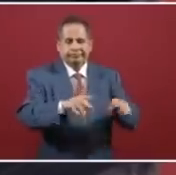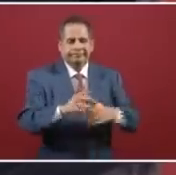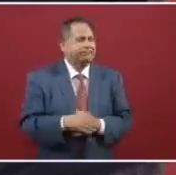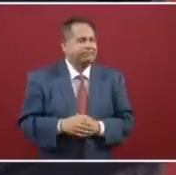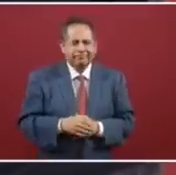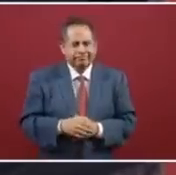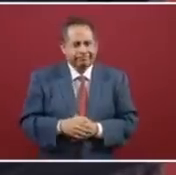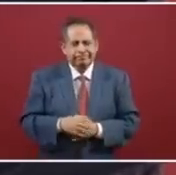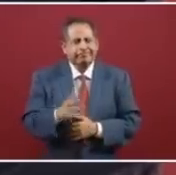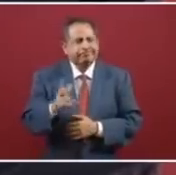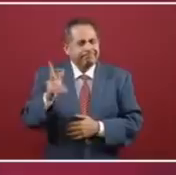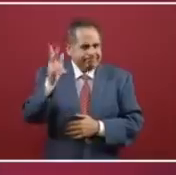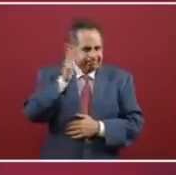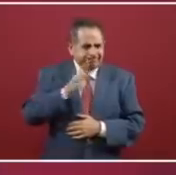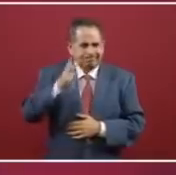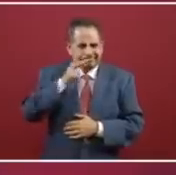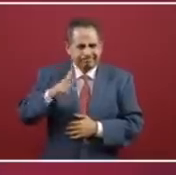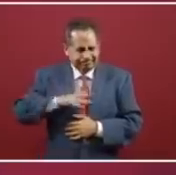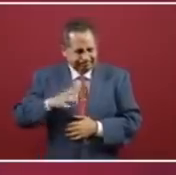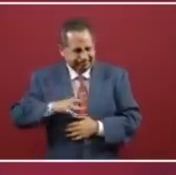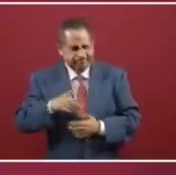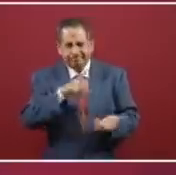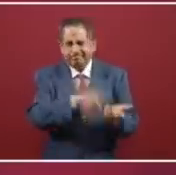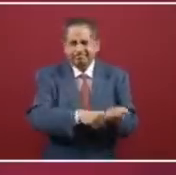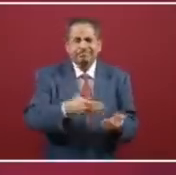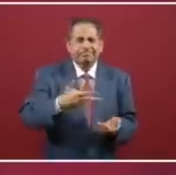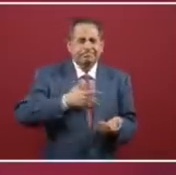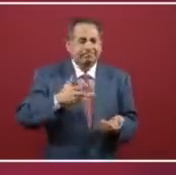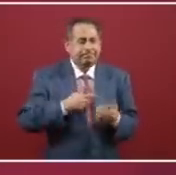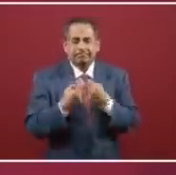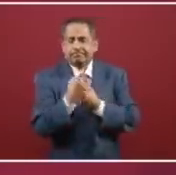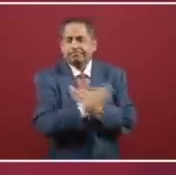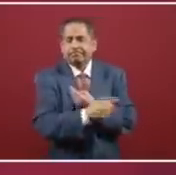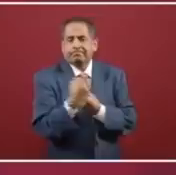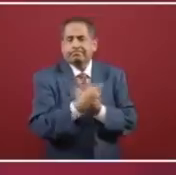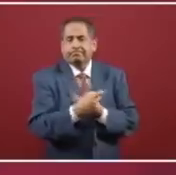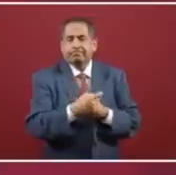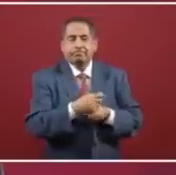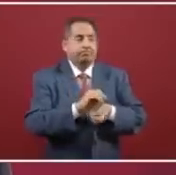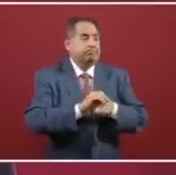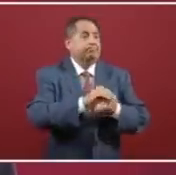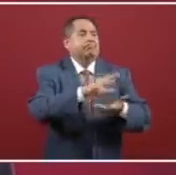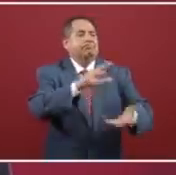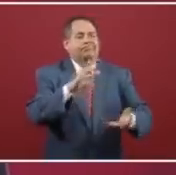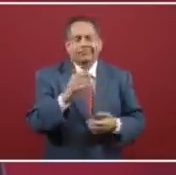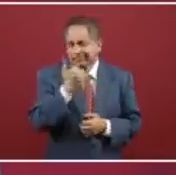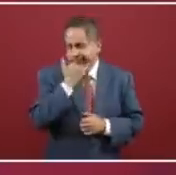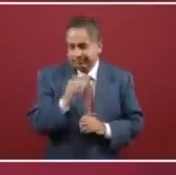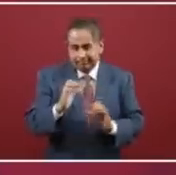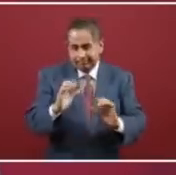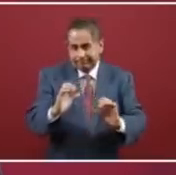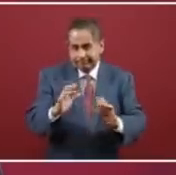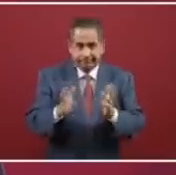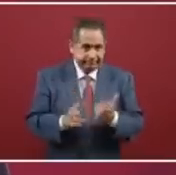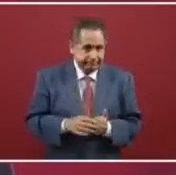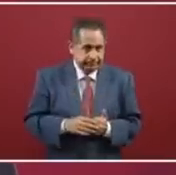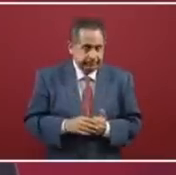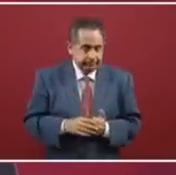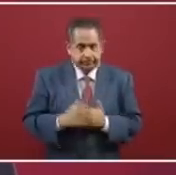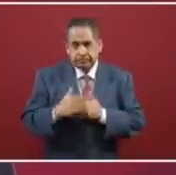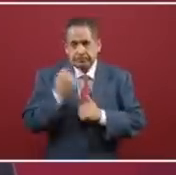demostrado está comprobado que existe entonces cuidado por